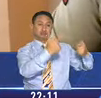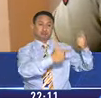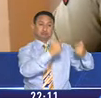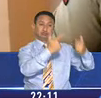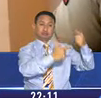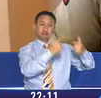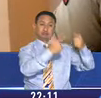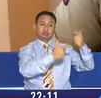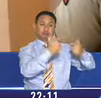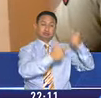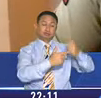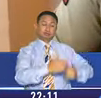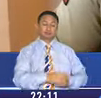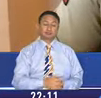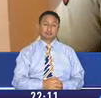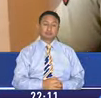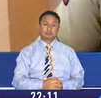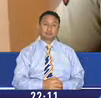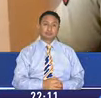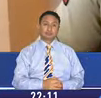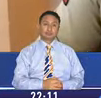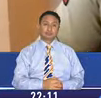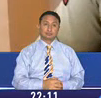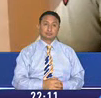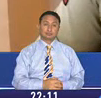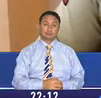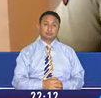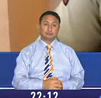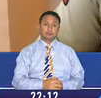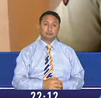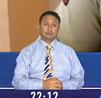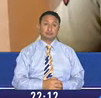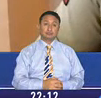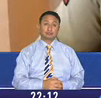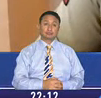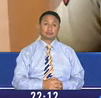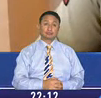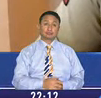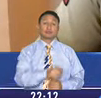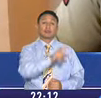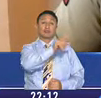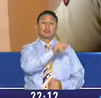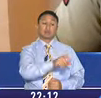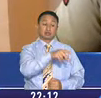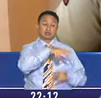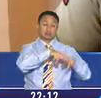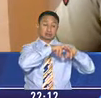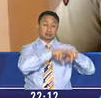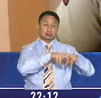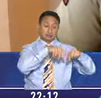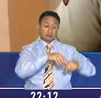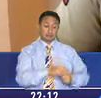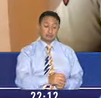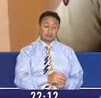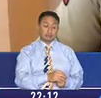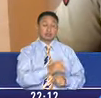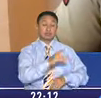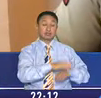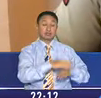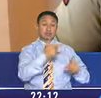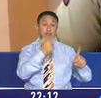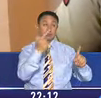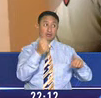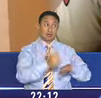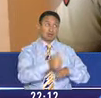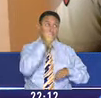producen algunas impactos de proyectil a ciudadanos se encontraban acompañando en este Velorio producto de los cuales hasta